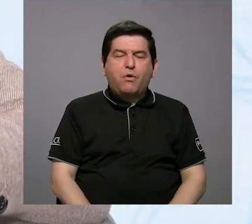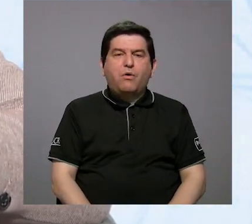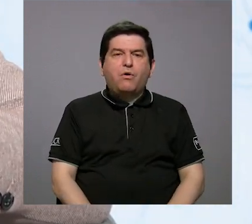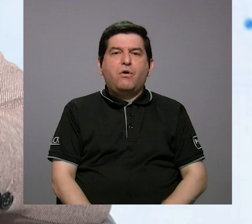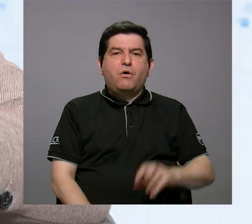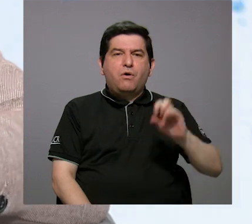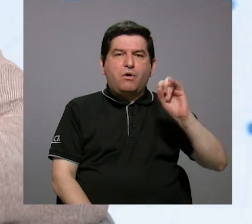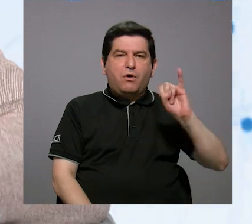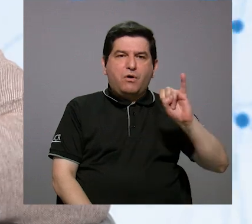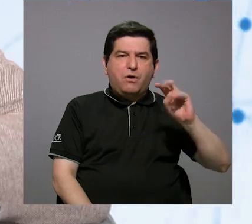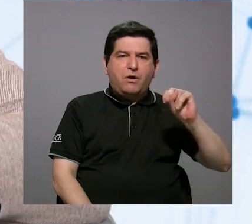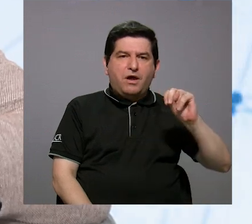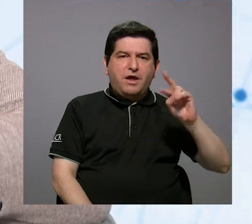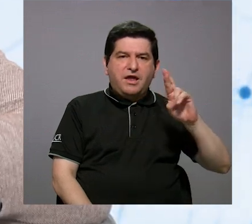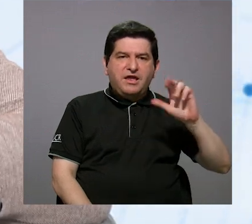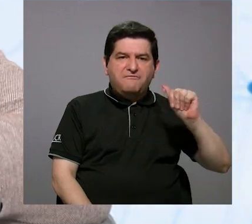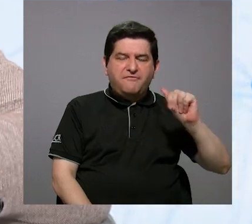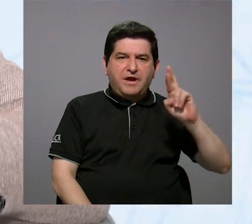infrarrojo, por ejemplo,